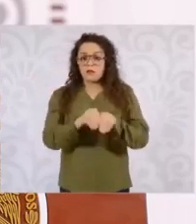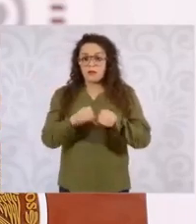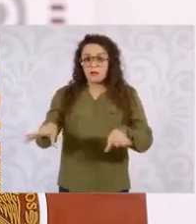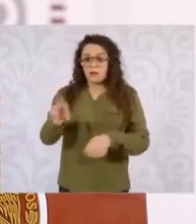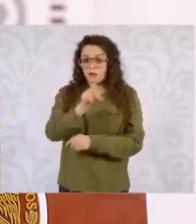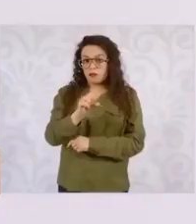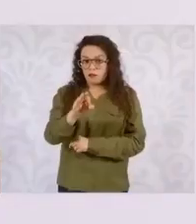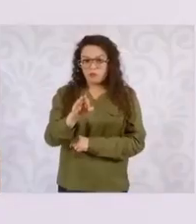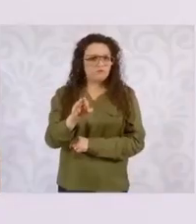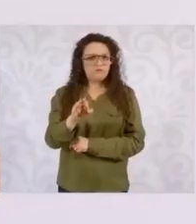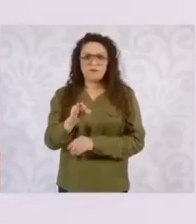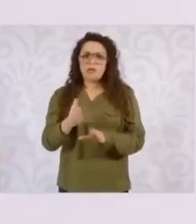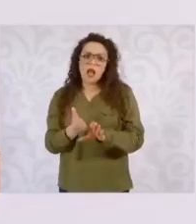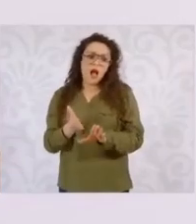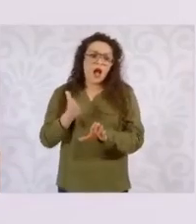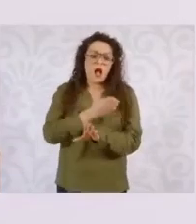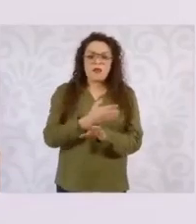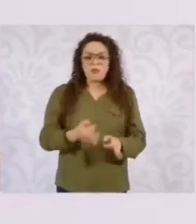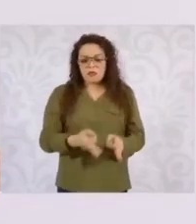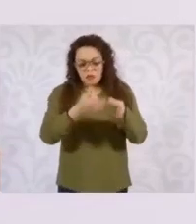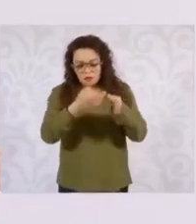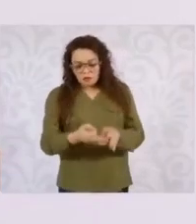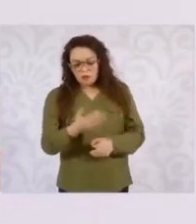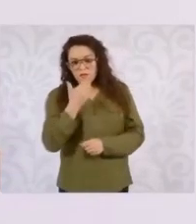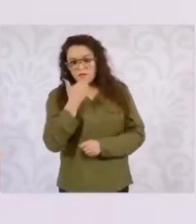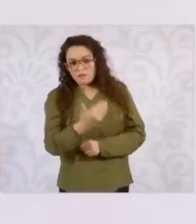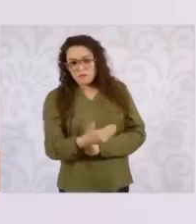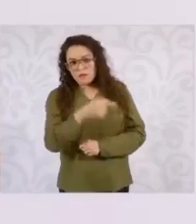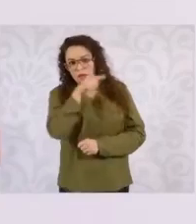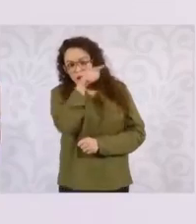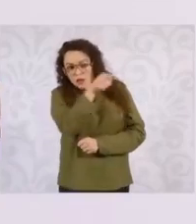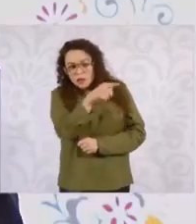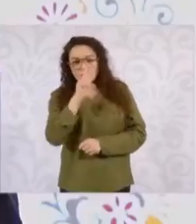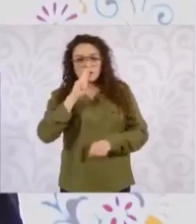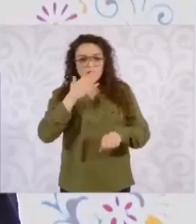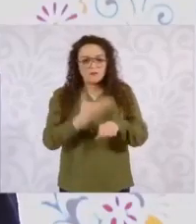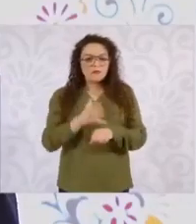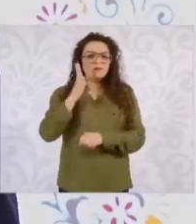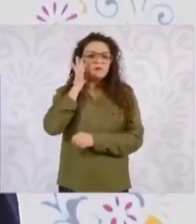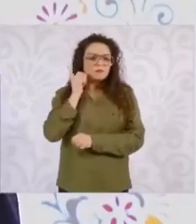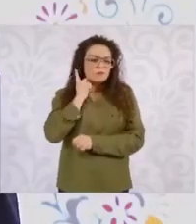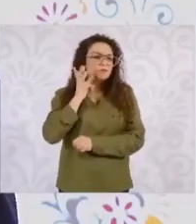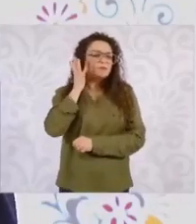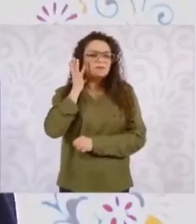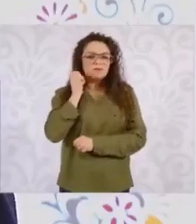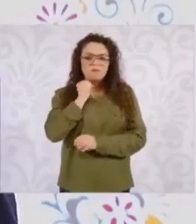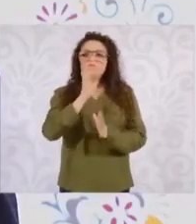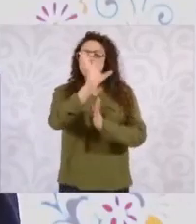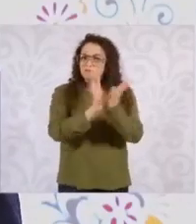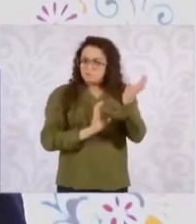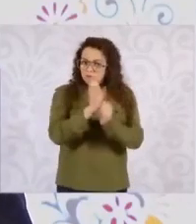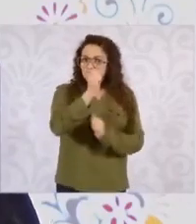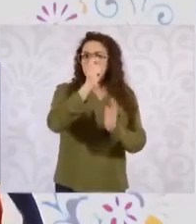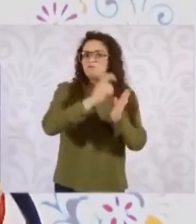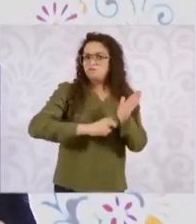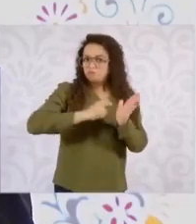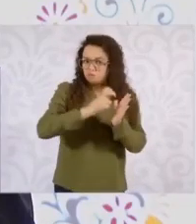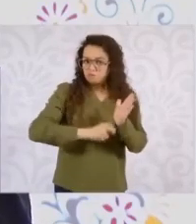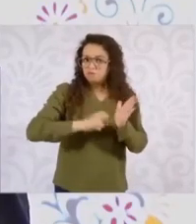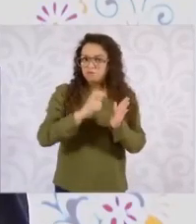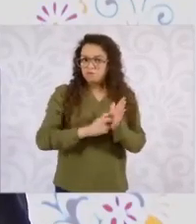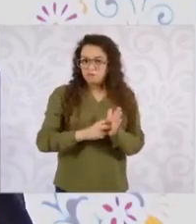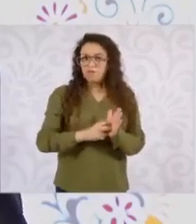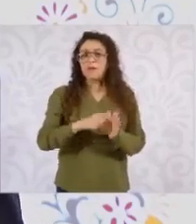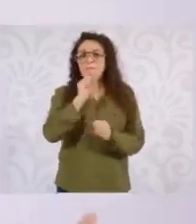legislativo de cambio constitucional que está establecido en la propia Constitución y que